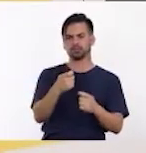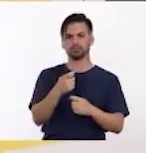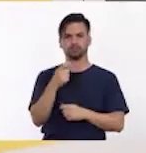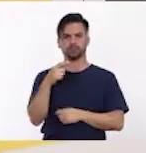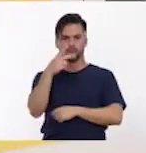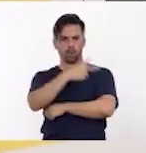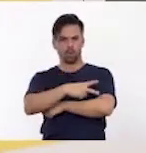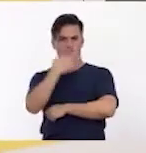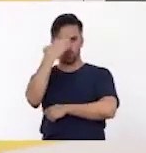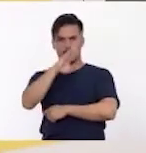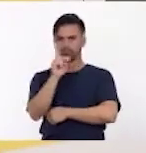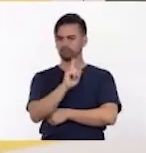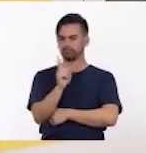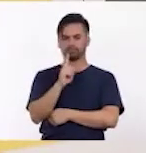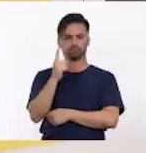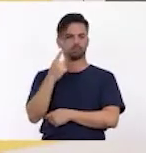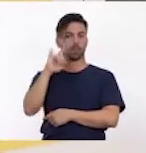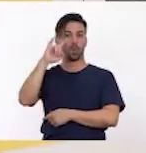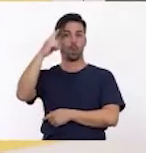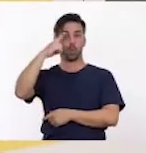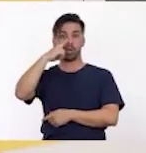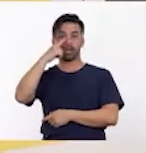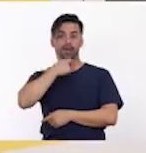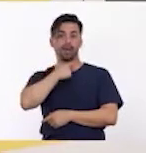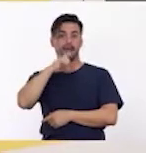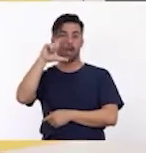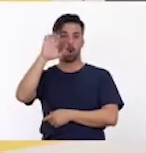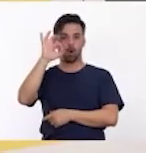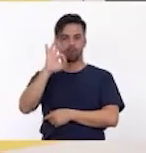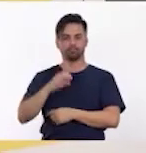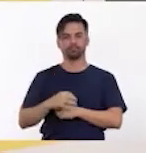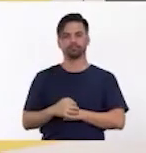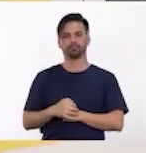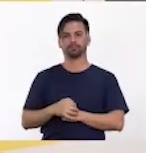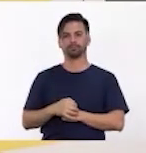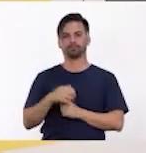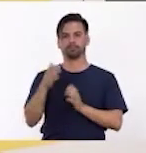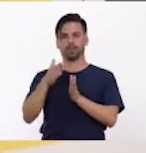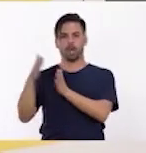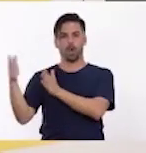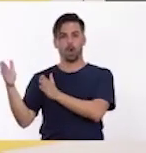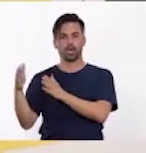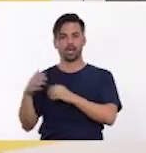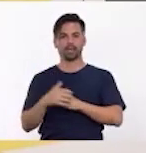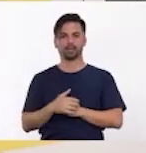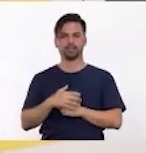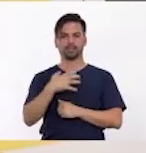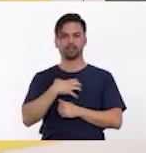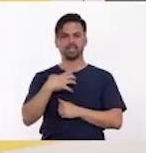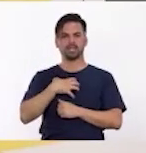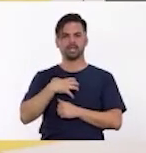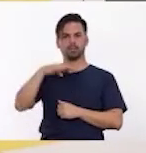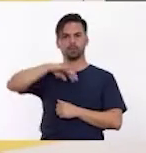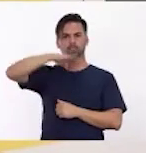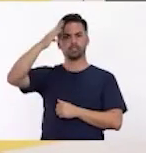nosotros tenemos nuestra categoría. En nuestra región oriental tenemos la Sierra